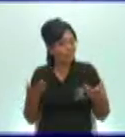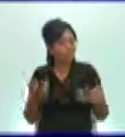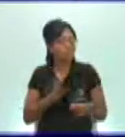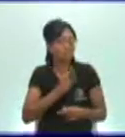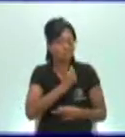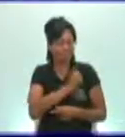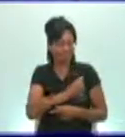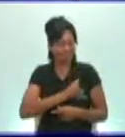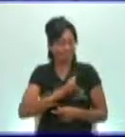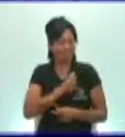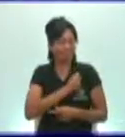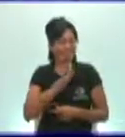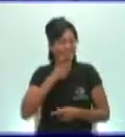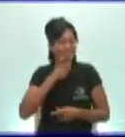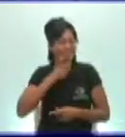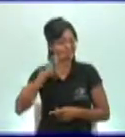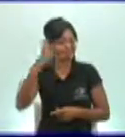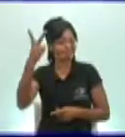la vida.